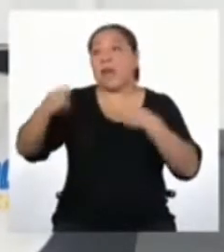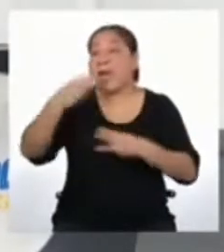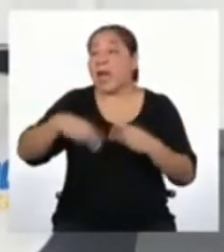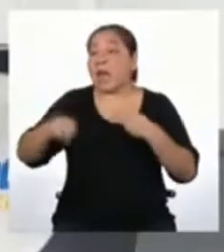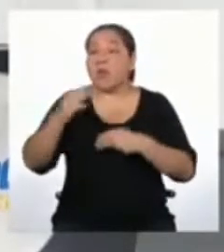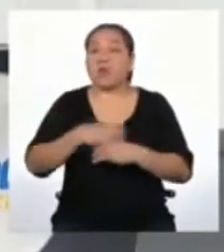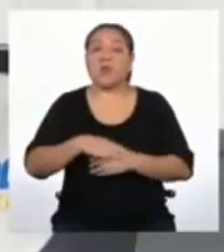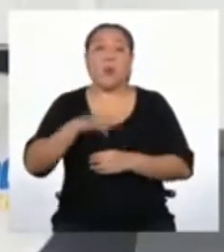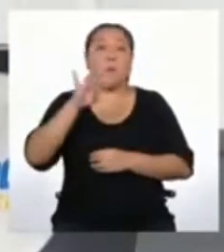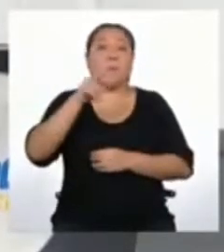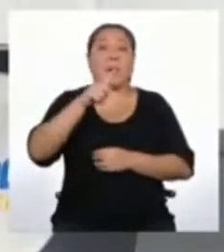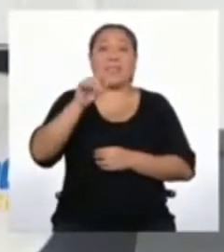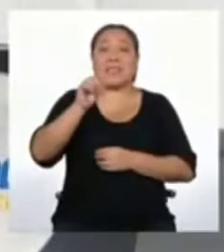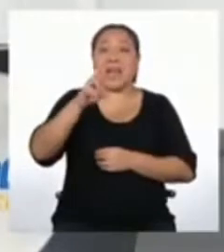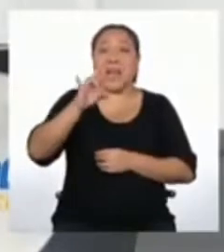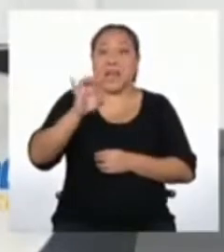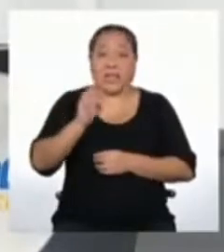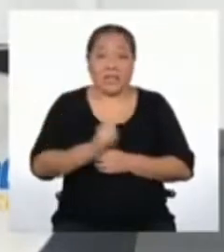bodegas. ¿Sabes?